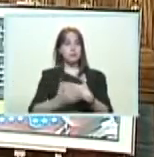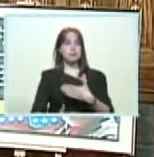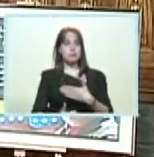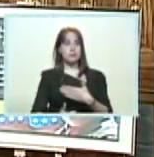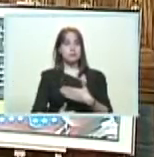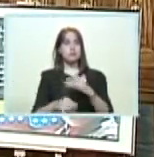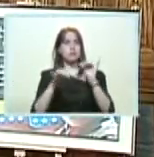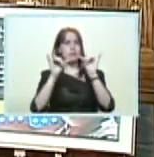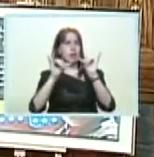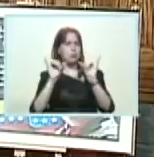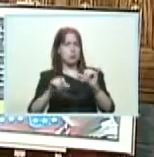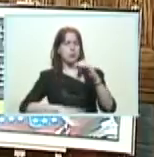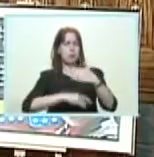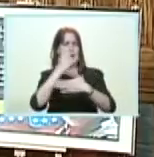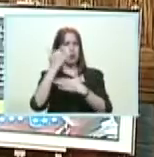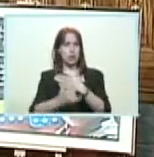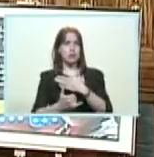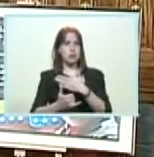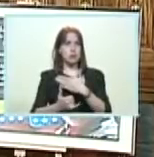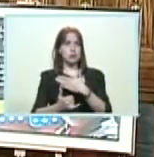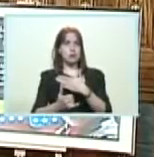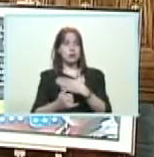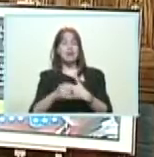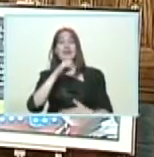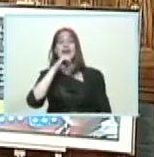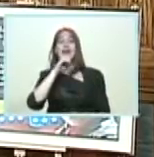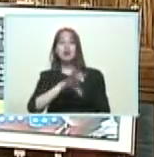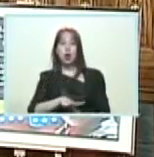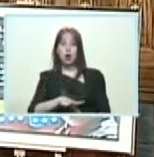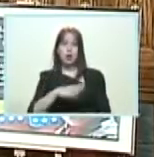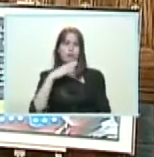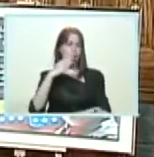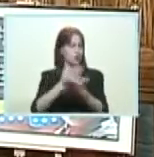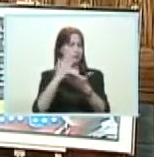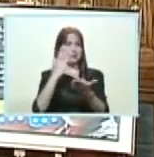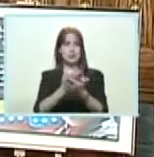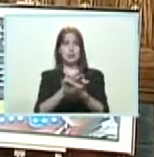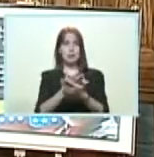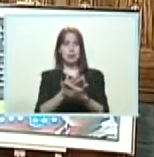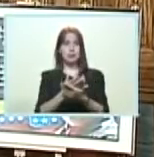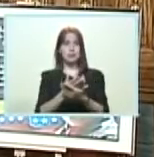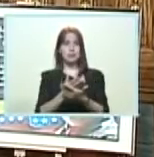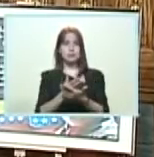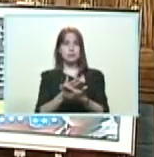Ese es el proyecto de la historia por siempre. En